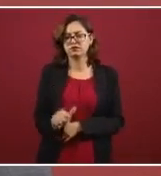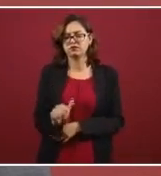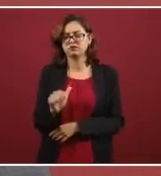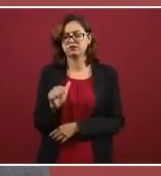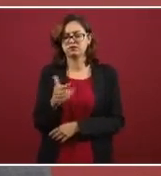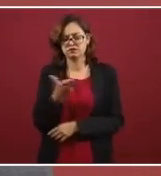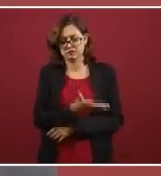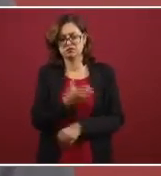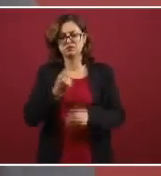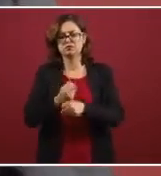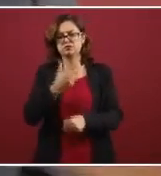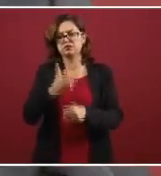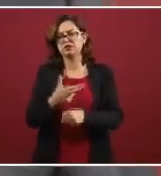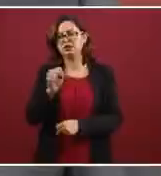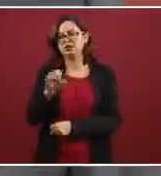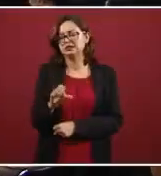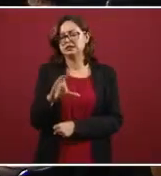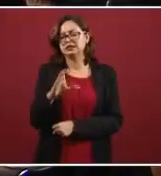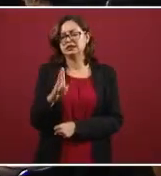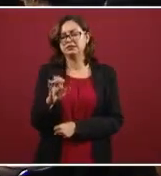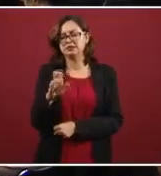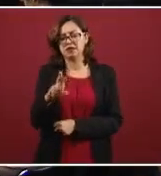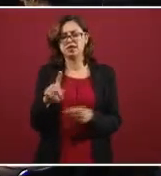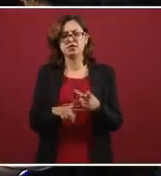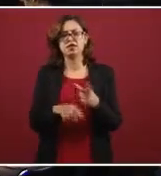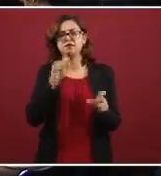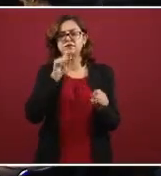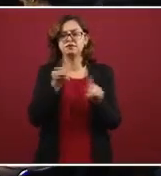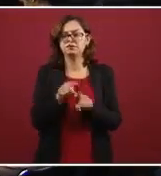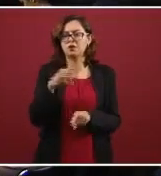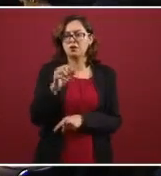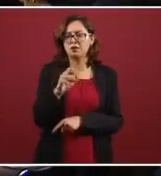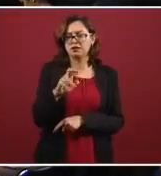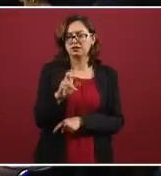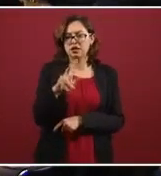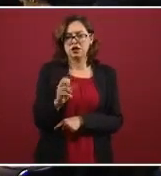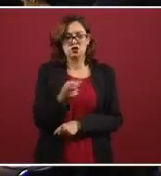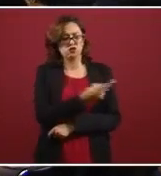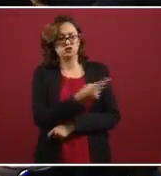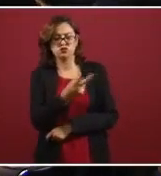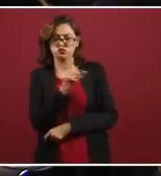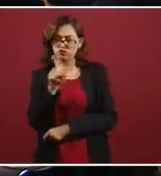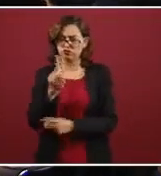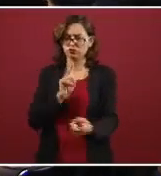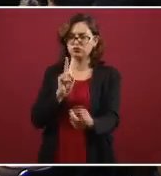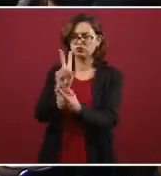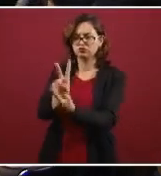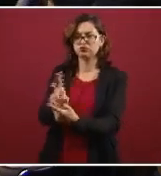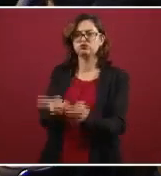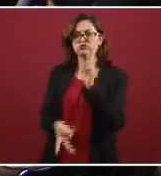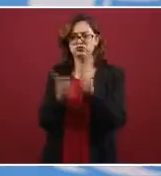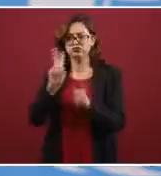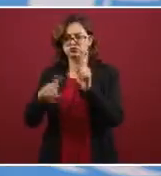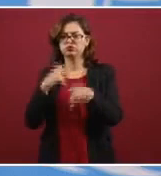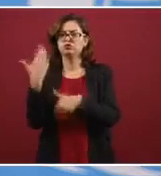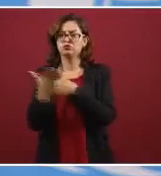y también a Marcelo Ebrard, que se pongan de acuerdo contigo y se busque una